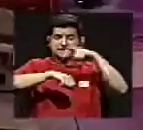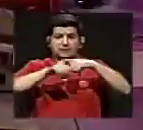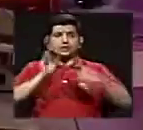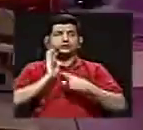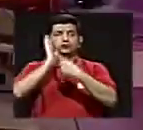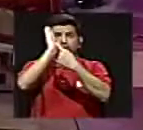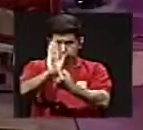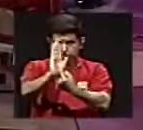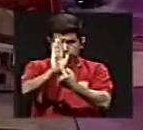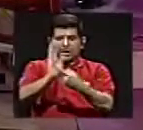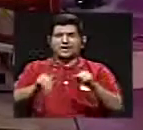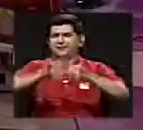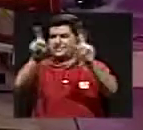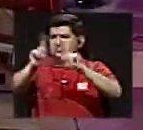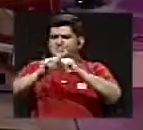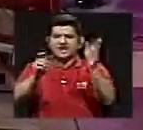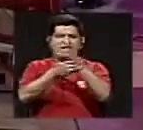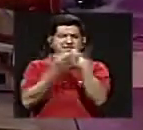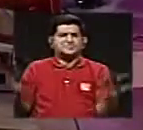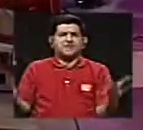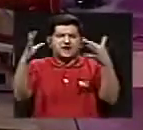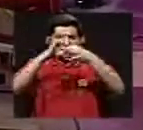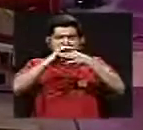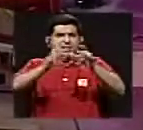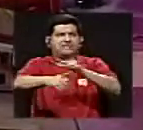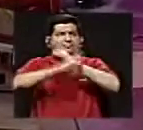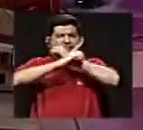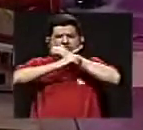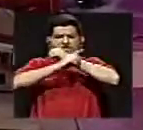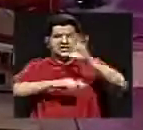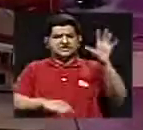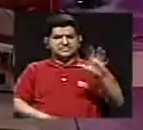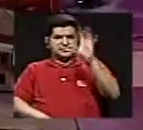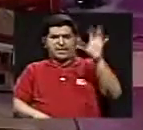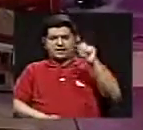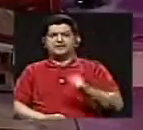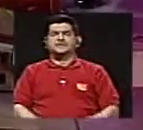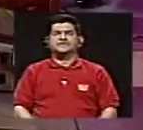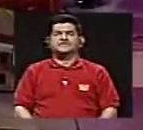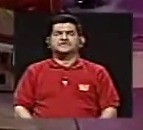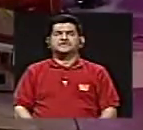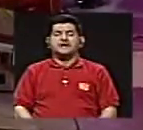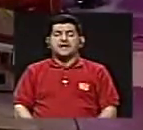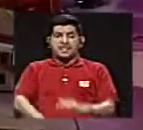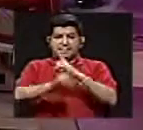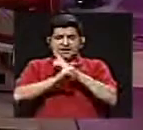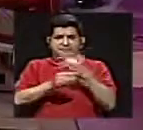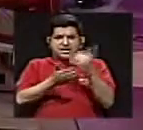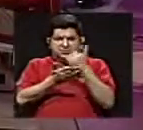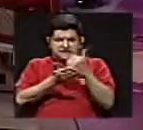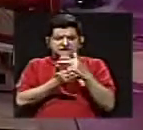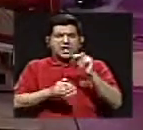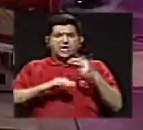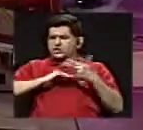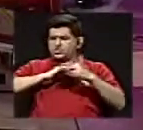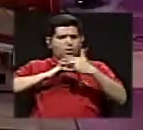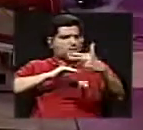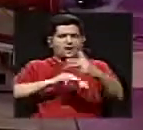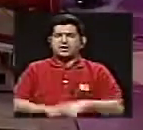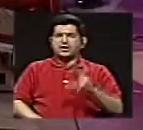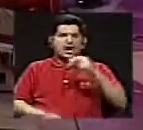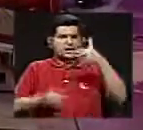muestran diversos trozos relacionados con la defensa del Caribe, con defensa de los recursos, de no a la marina, de no a